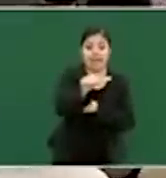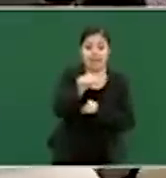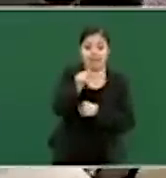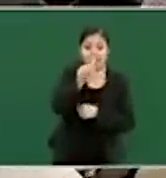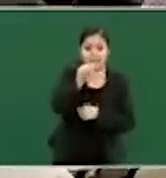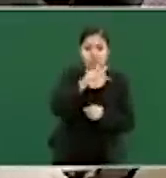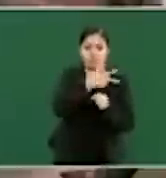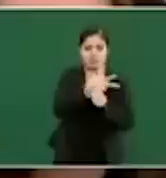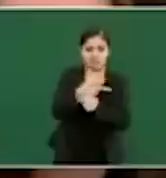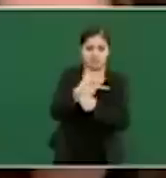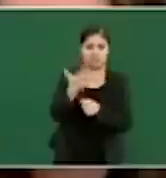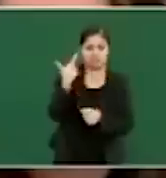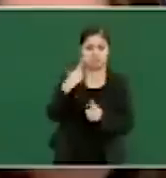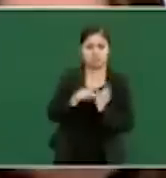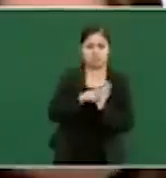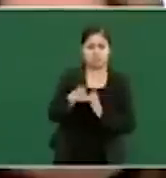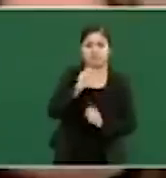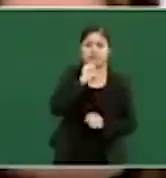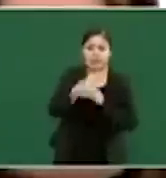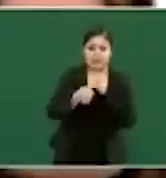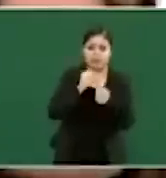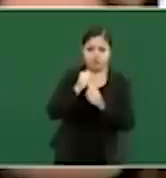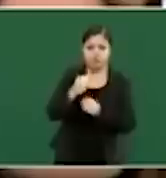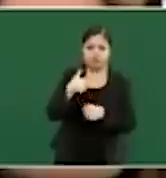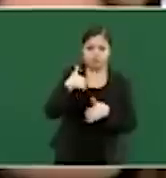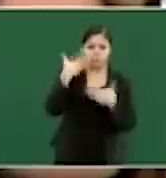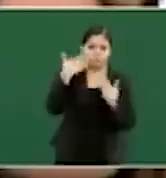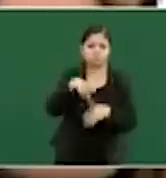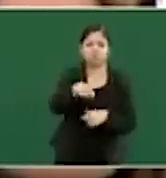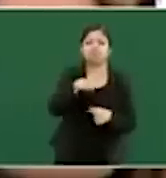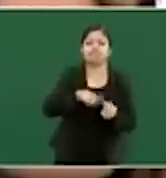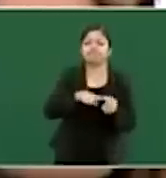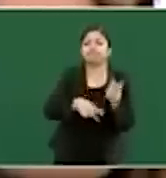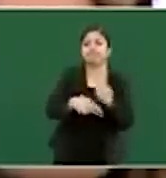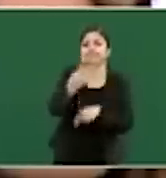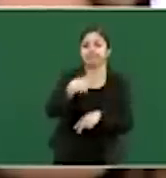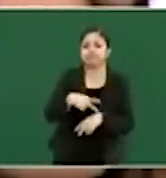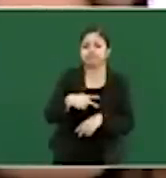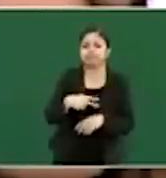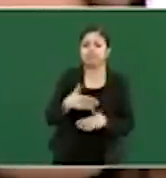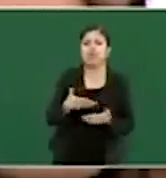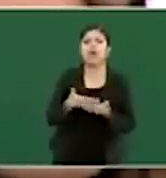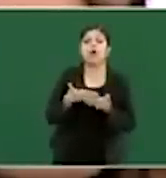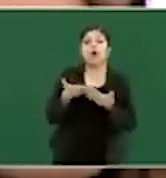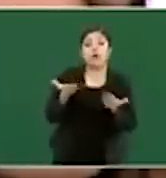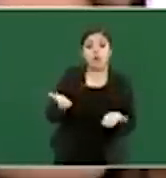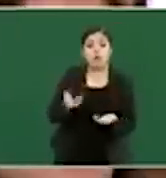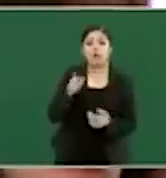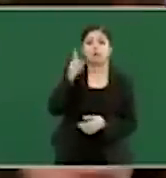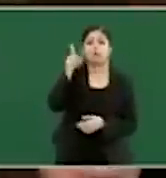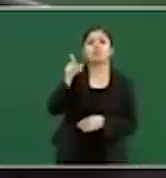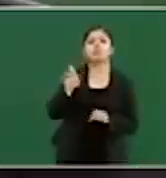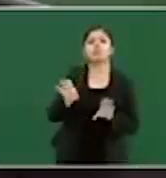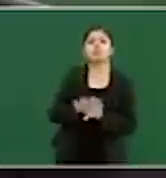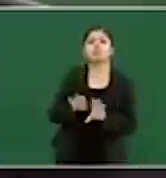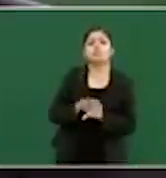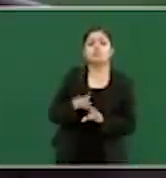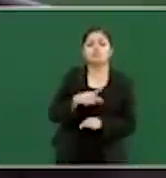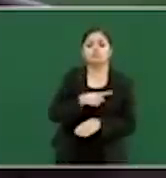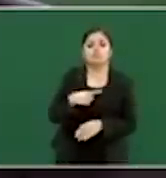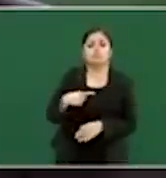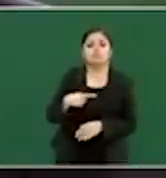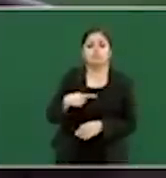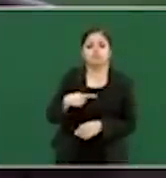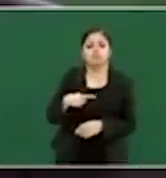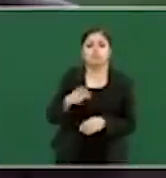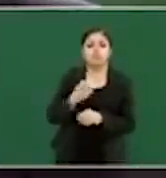comunicación, hacia los reporteros, nos han dicho ya sabemos de dónde vienes. ¿Cuál es la postura que tendría que haber ante